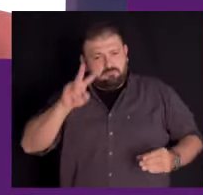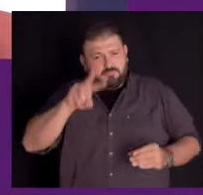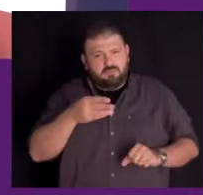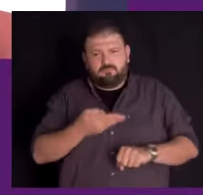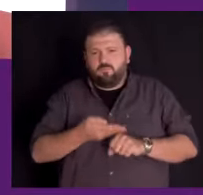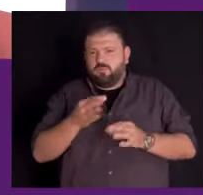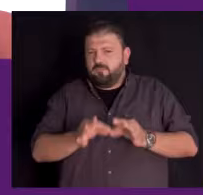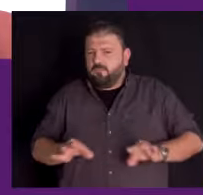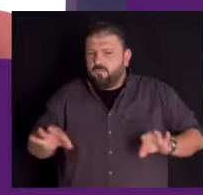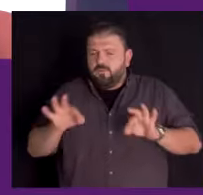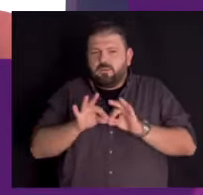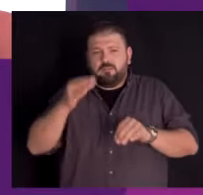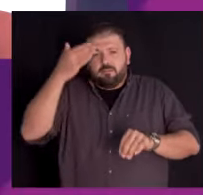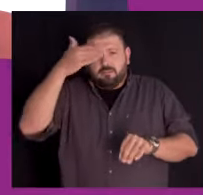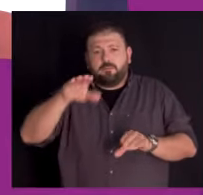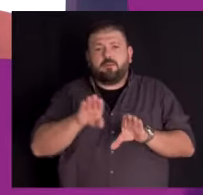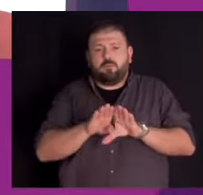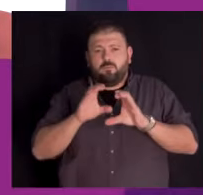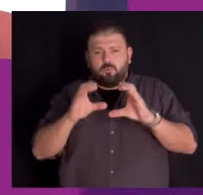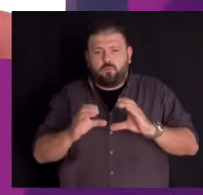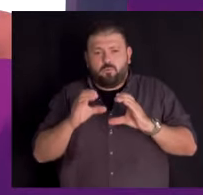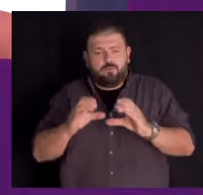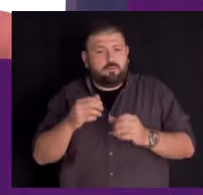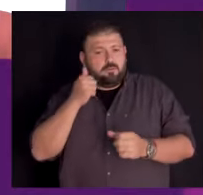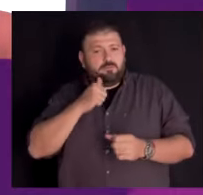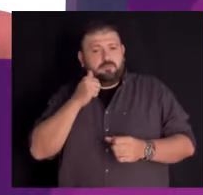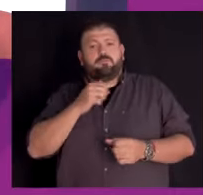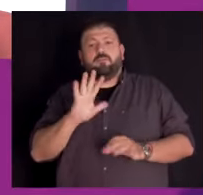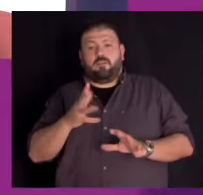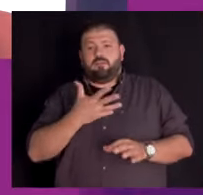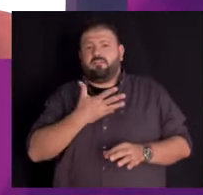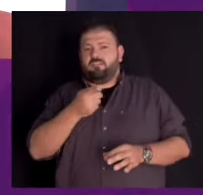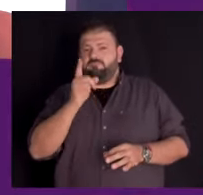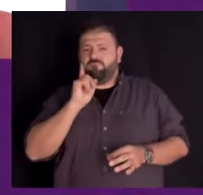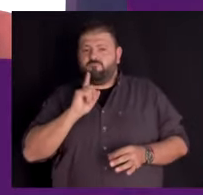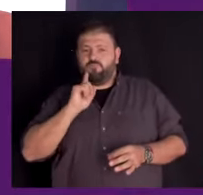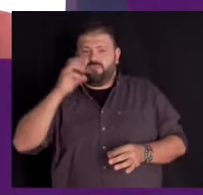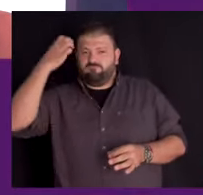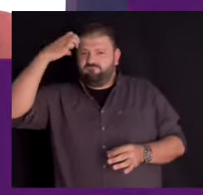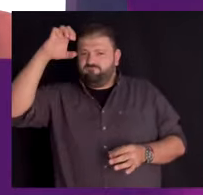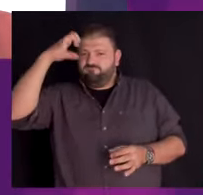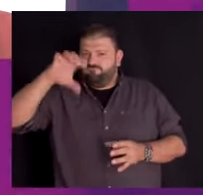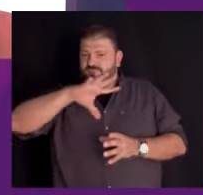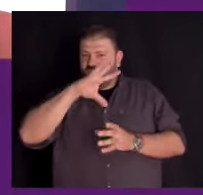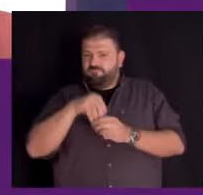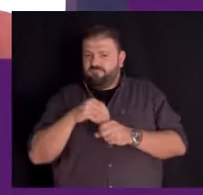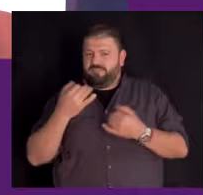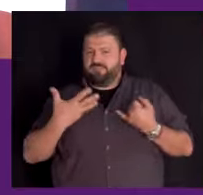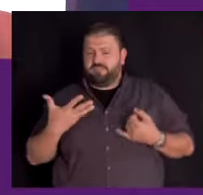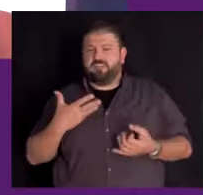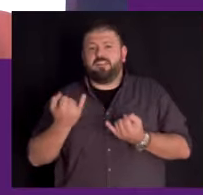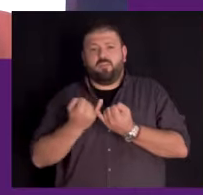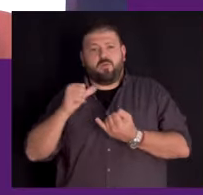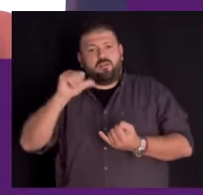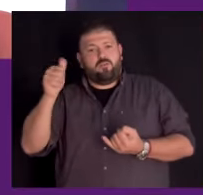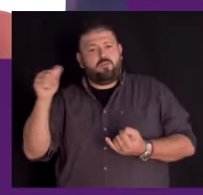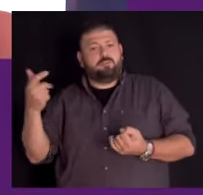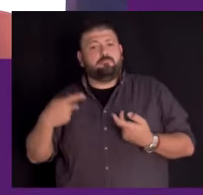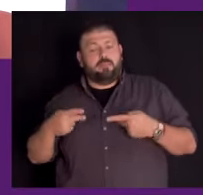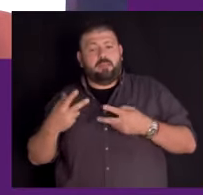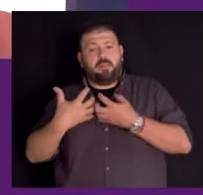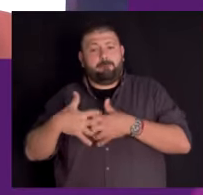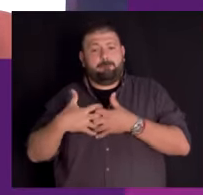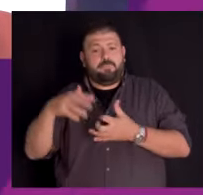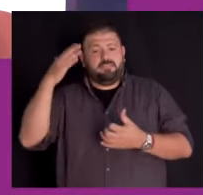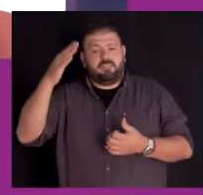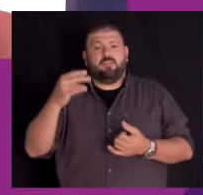cómo cuidarnos. Y el día de hoy, pues ya aquí tienen a nuestra experta, pero además vienen empresarios maravillosos que nos van a compartir de viva